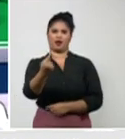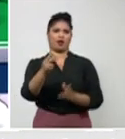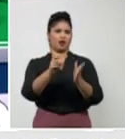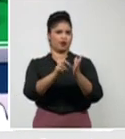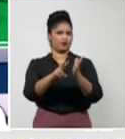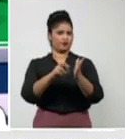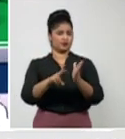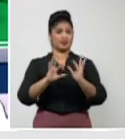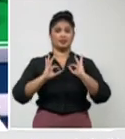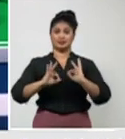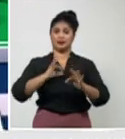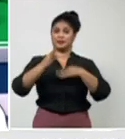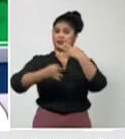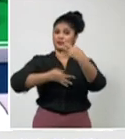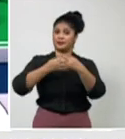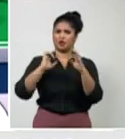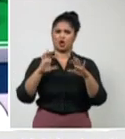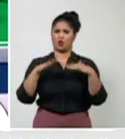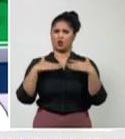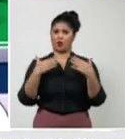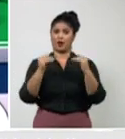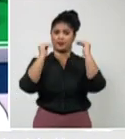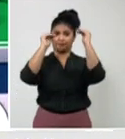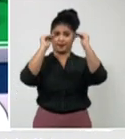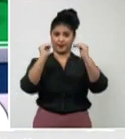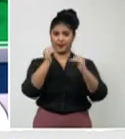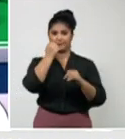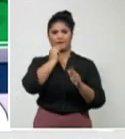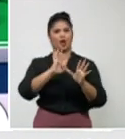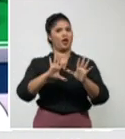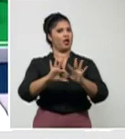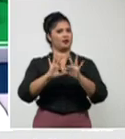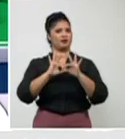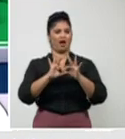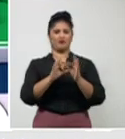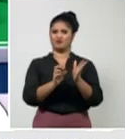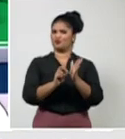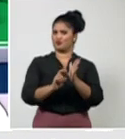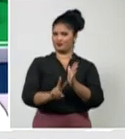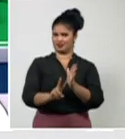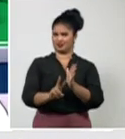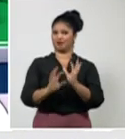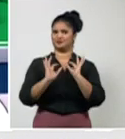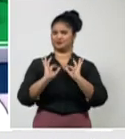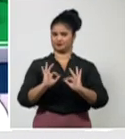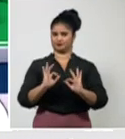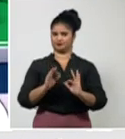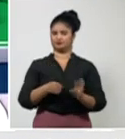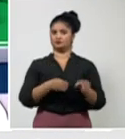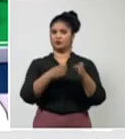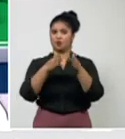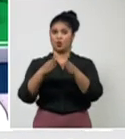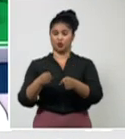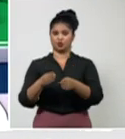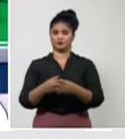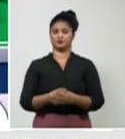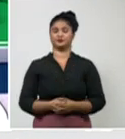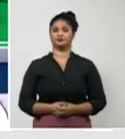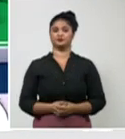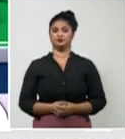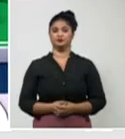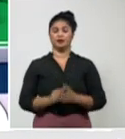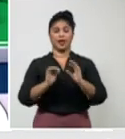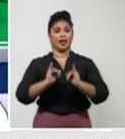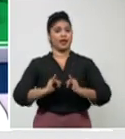el diagnosticar, creo que es el otro aspecto, el diagnosticar lamentablemente casos de